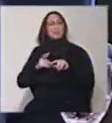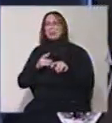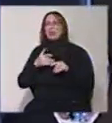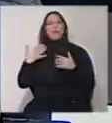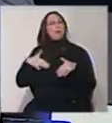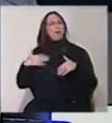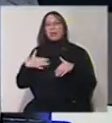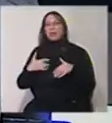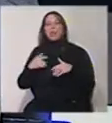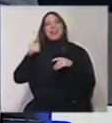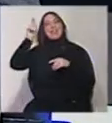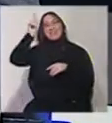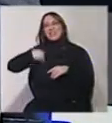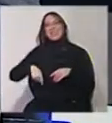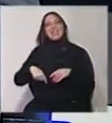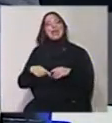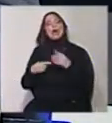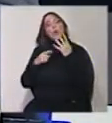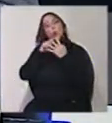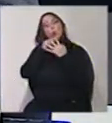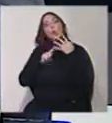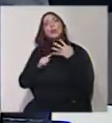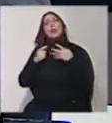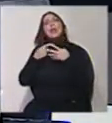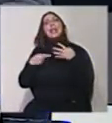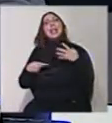tremenda. Pero genera, además, 4 elementos que